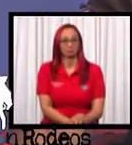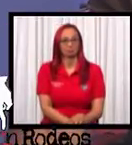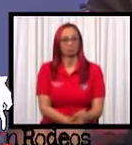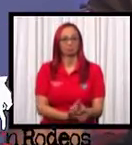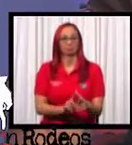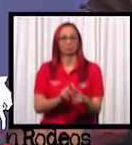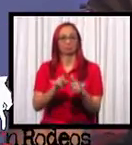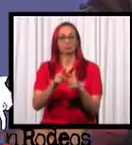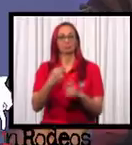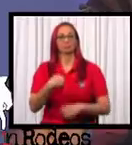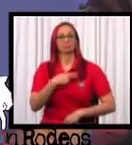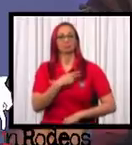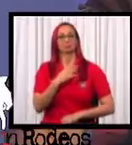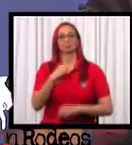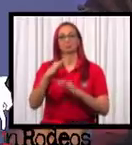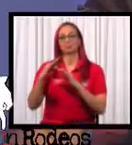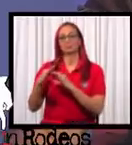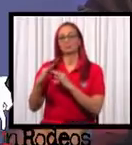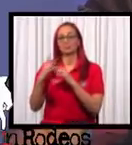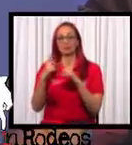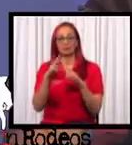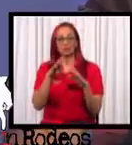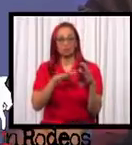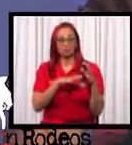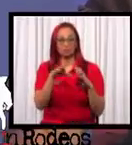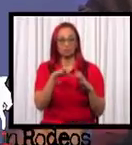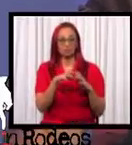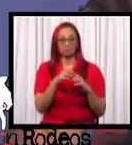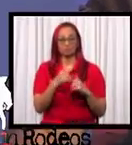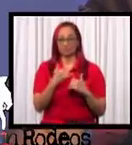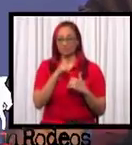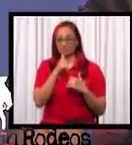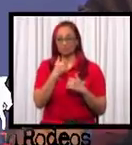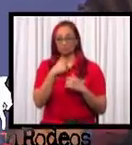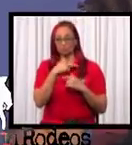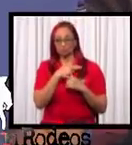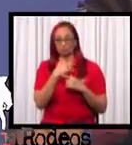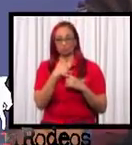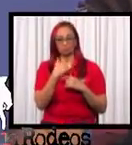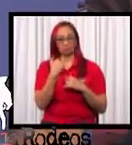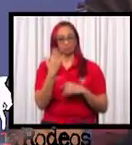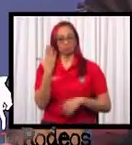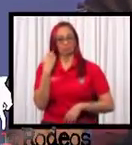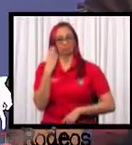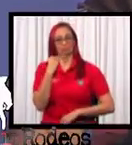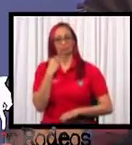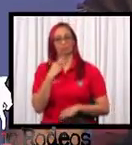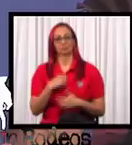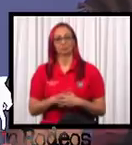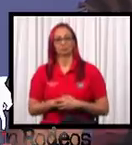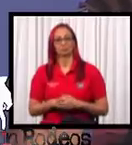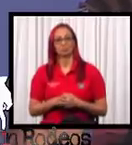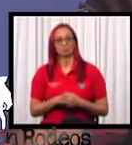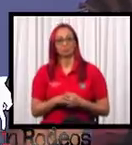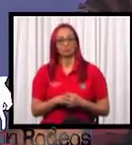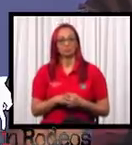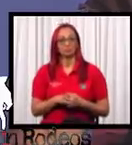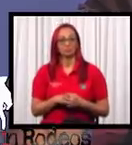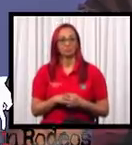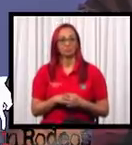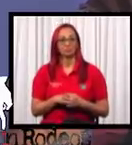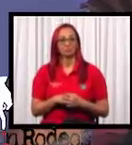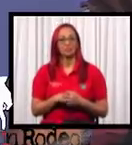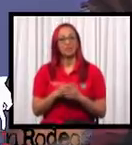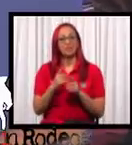el Tratado de Libre Comercio, el DR-CAFTA, ya nosotros tenemos una gran experiencia. Cuando se trata de defensa comercial, este país